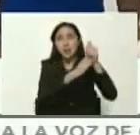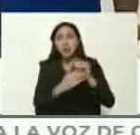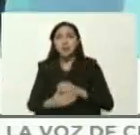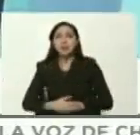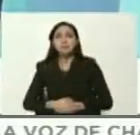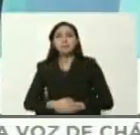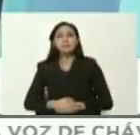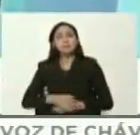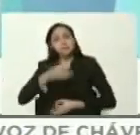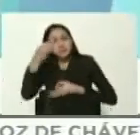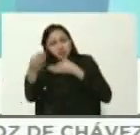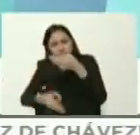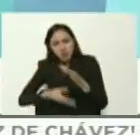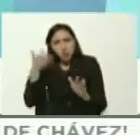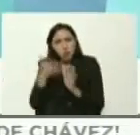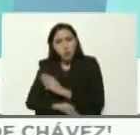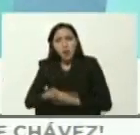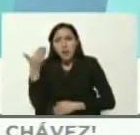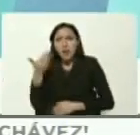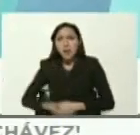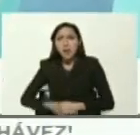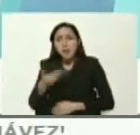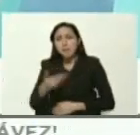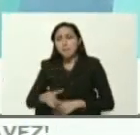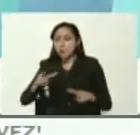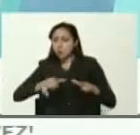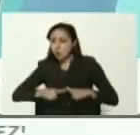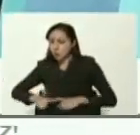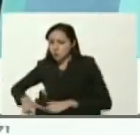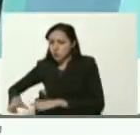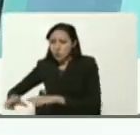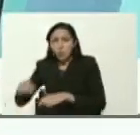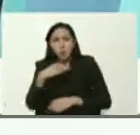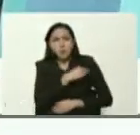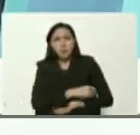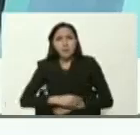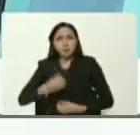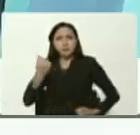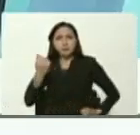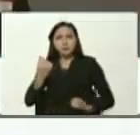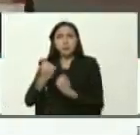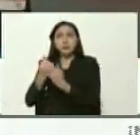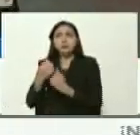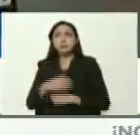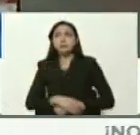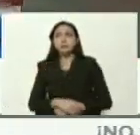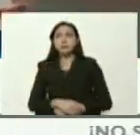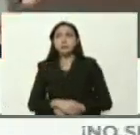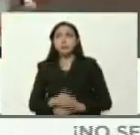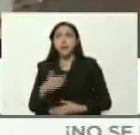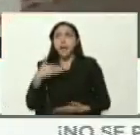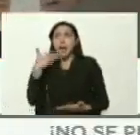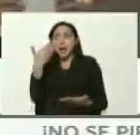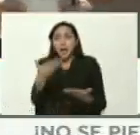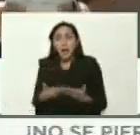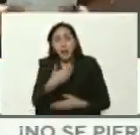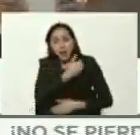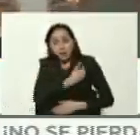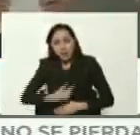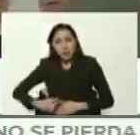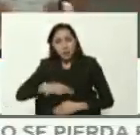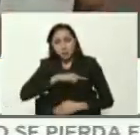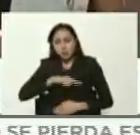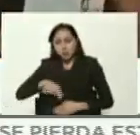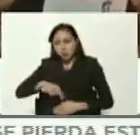sobre la importancia de convertir y transformar este espacio en una base de misiones. Gracias, presidente Nicolás Maduro, por convertirnos